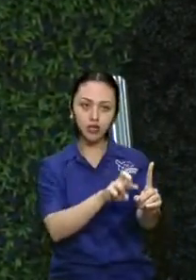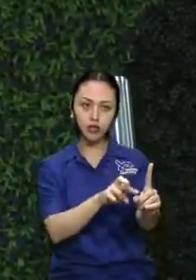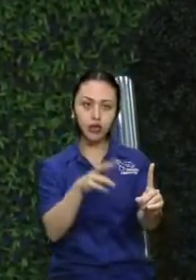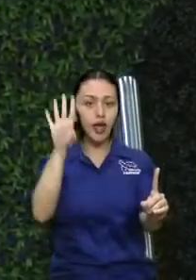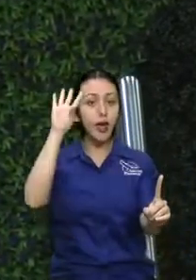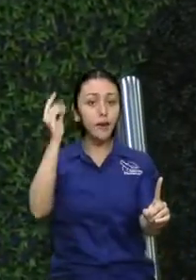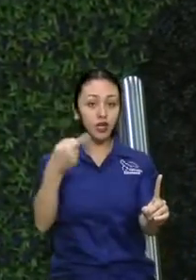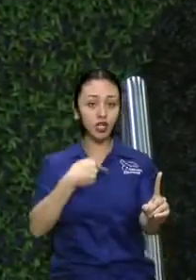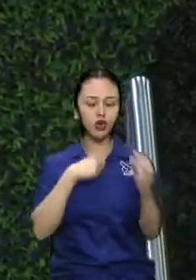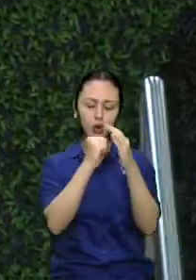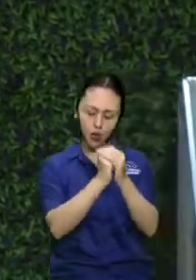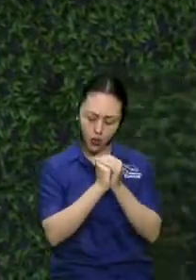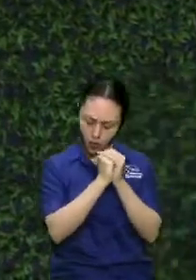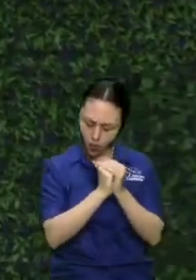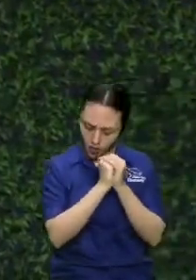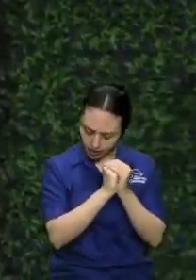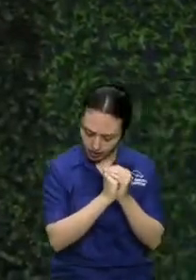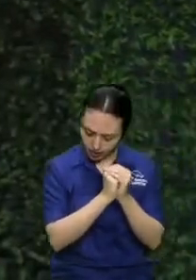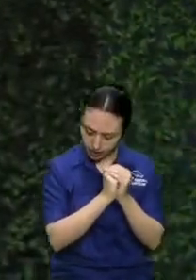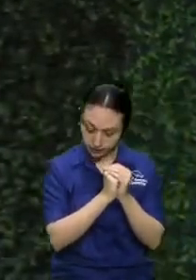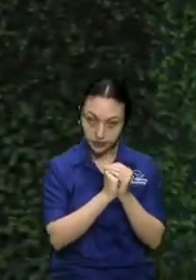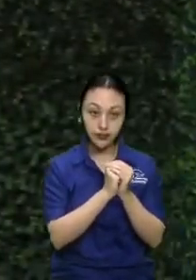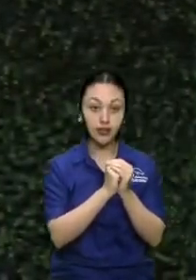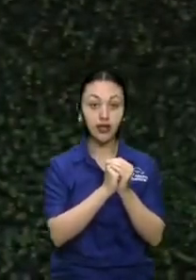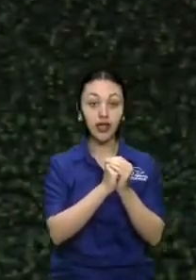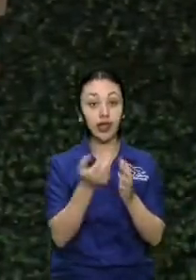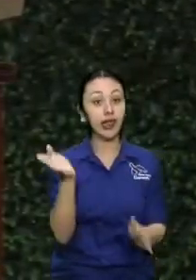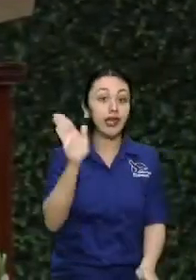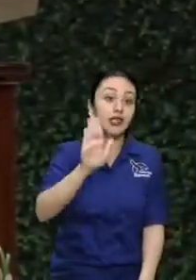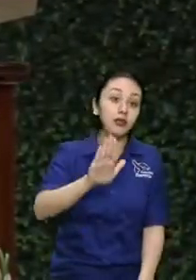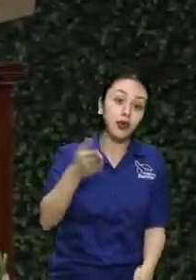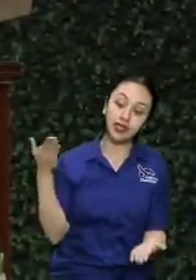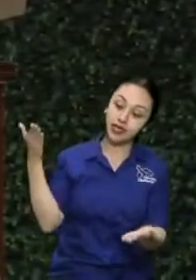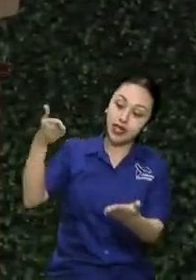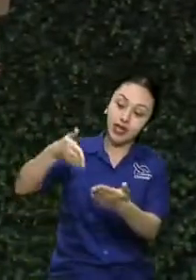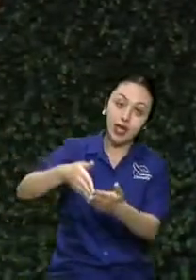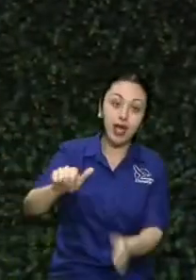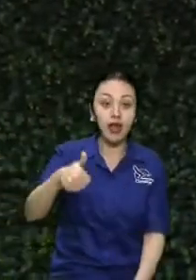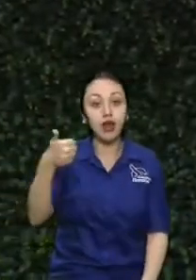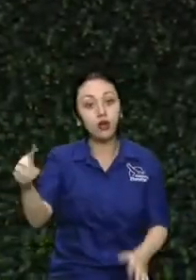Dije, a la otra actividad. O sea, la otra estaba más cardíaca.